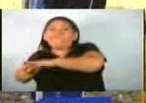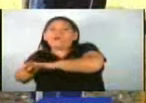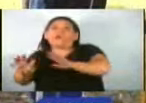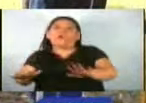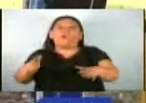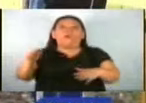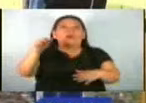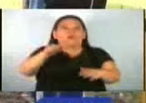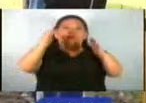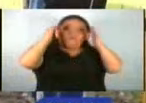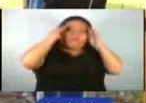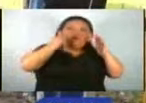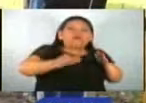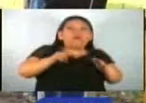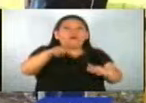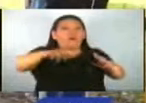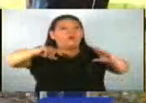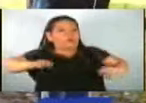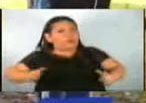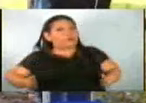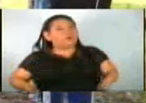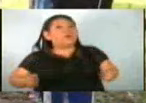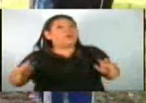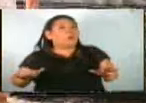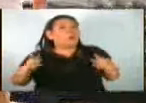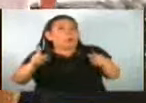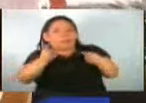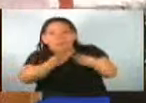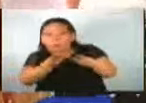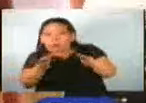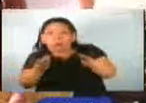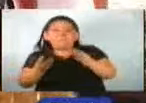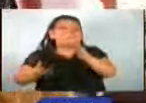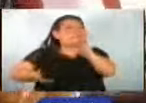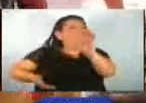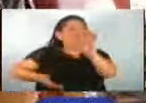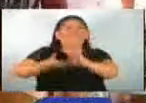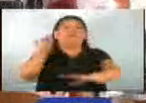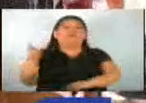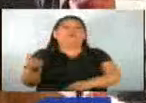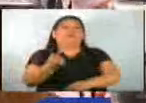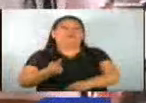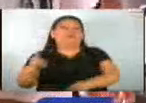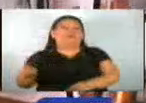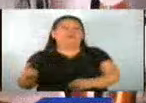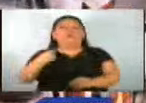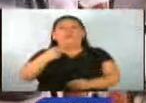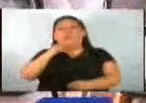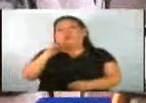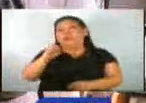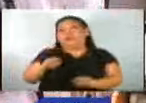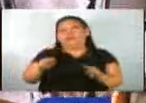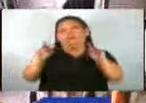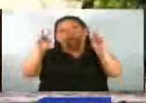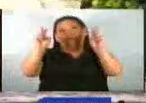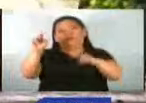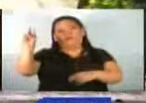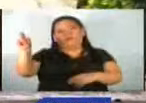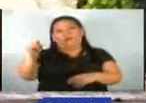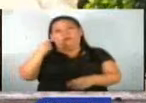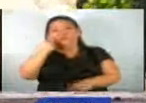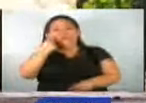ser una prioridad para el Estado, pues si no, los números seguirán en aumento. Y es que, de acuerdo a las autoridades de la